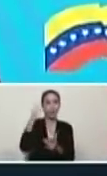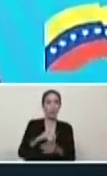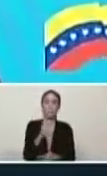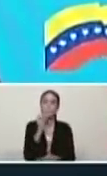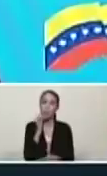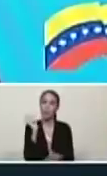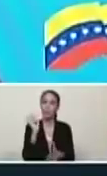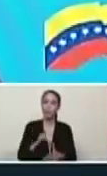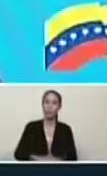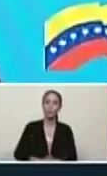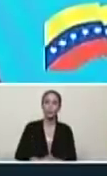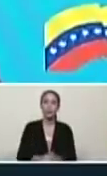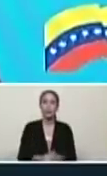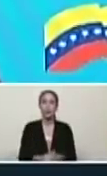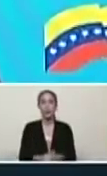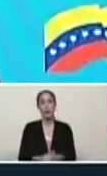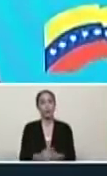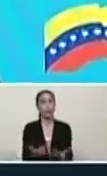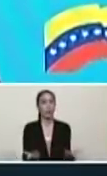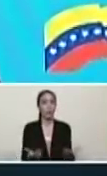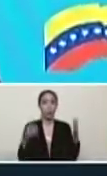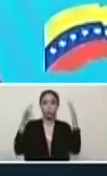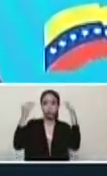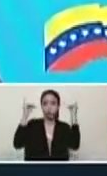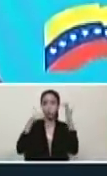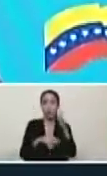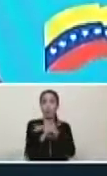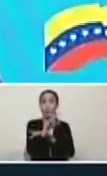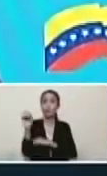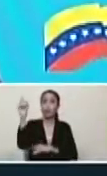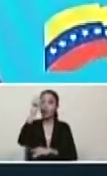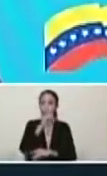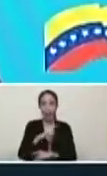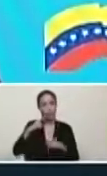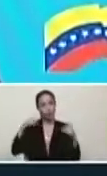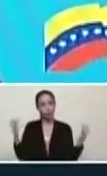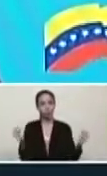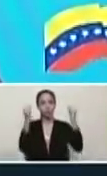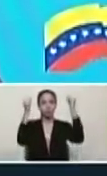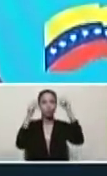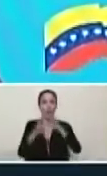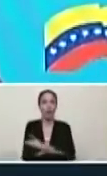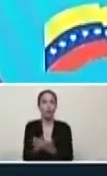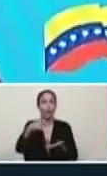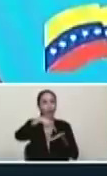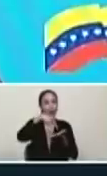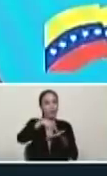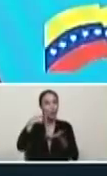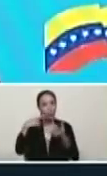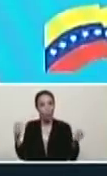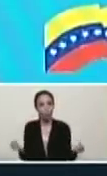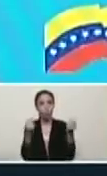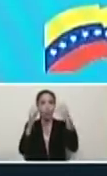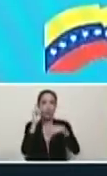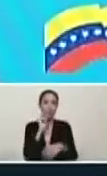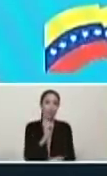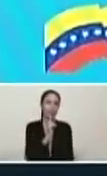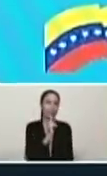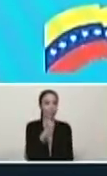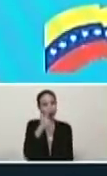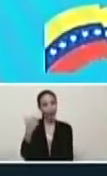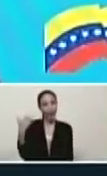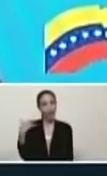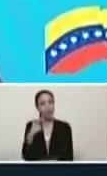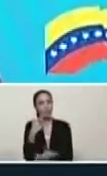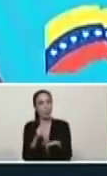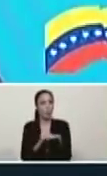estaremos celebrando los 200 años de la victoria de la batalla de Carabobo con nuestro libertador Simón Bolívar al frente.